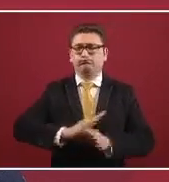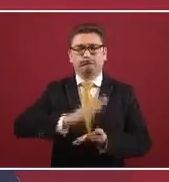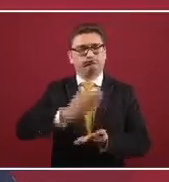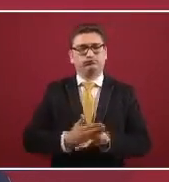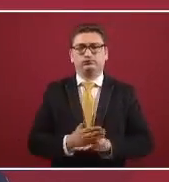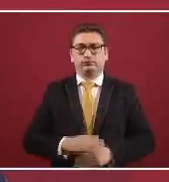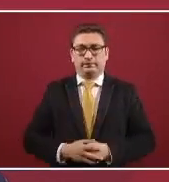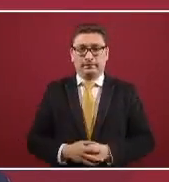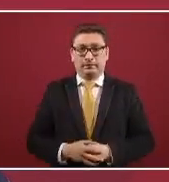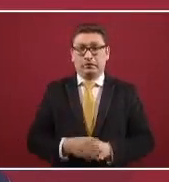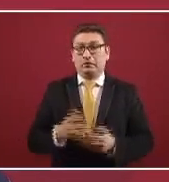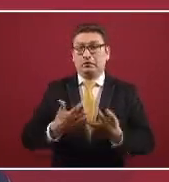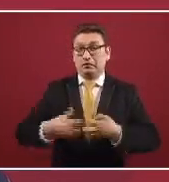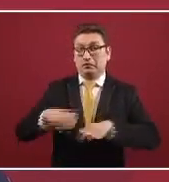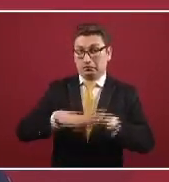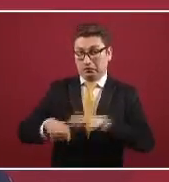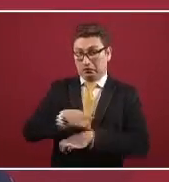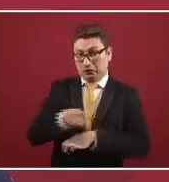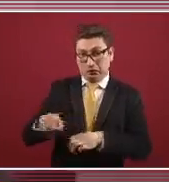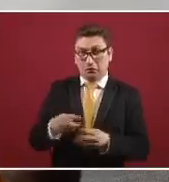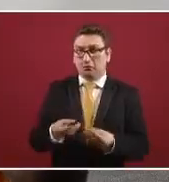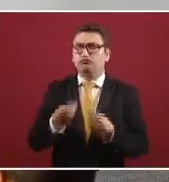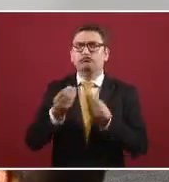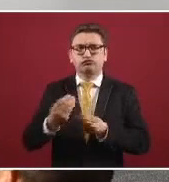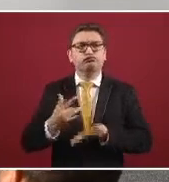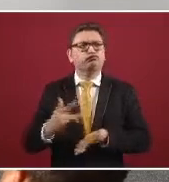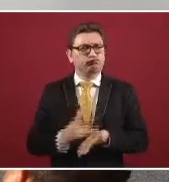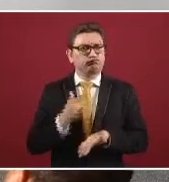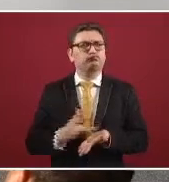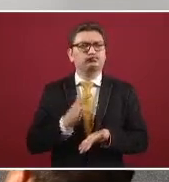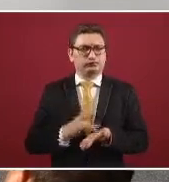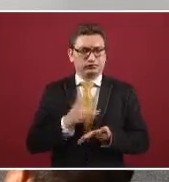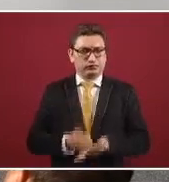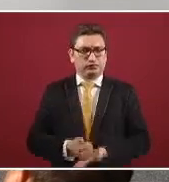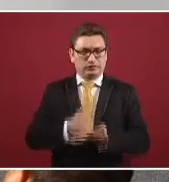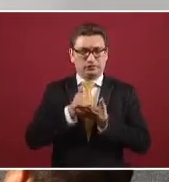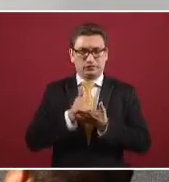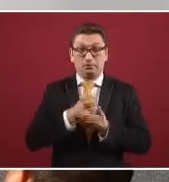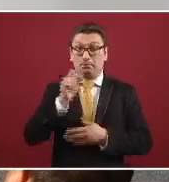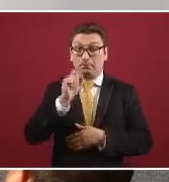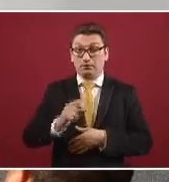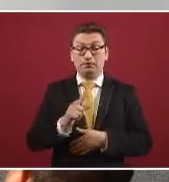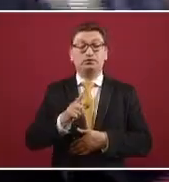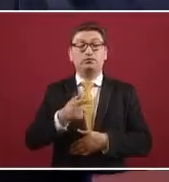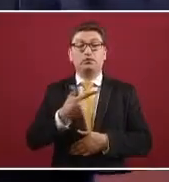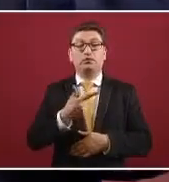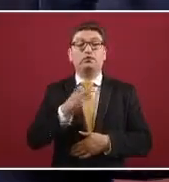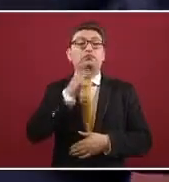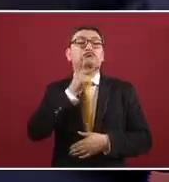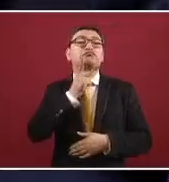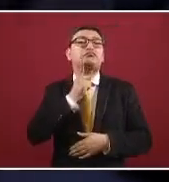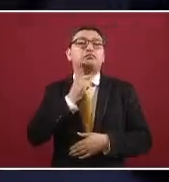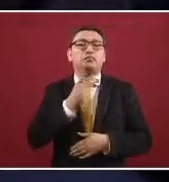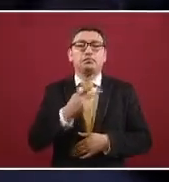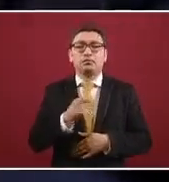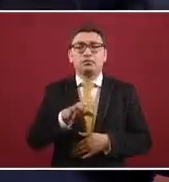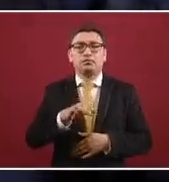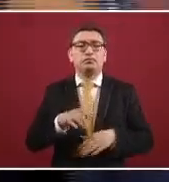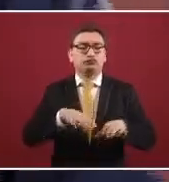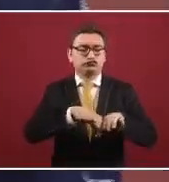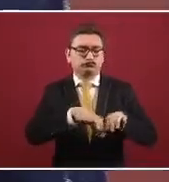Muchos nos están ayudando. Ahora con esto de los gasoductos, hay han estado